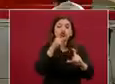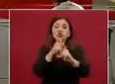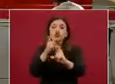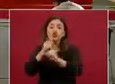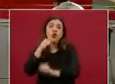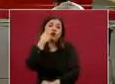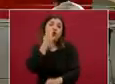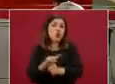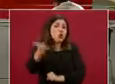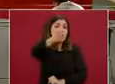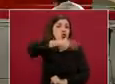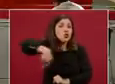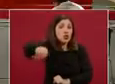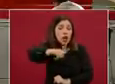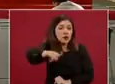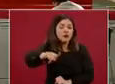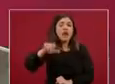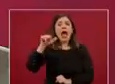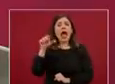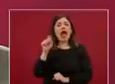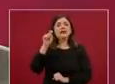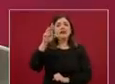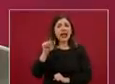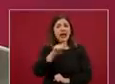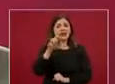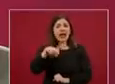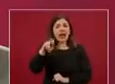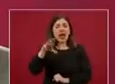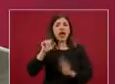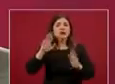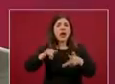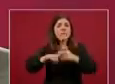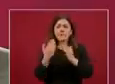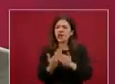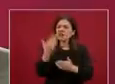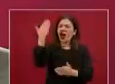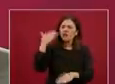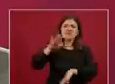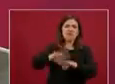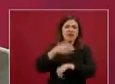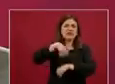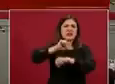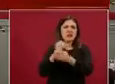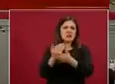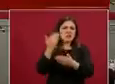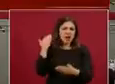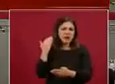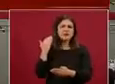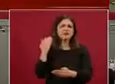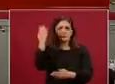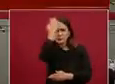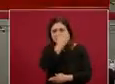personas voluntarias. La de AstraZeneca empezó hace ya varias semanas un ensayo